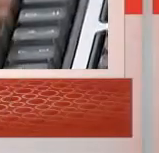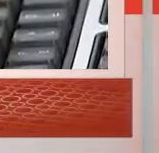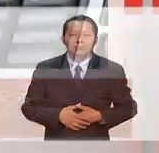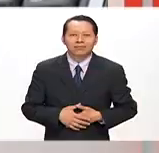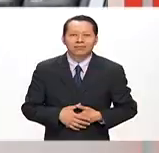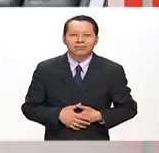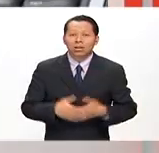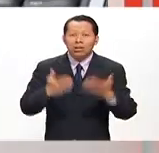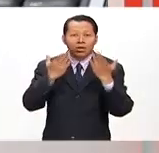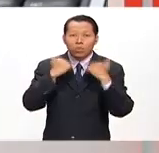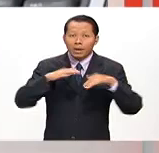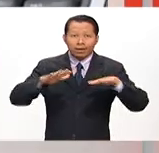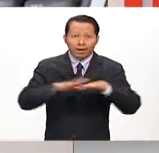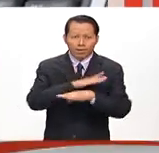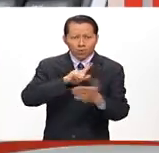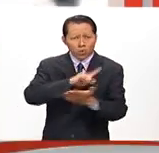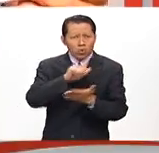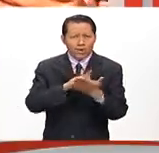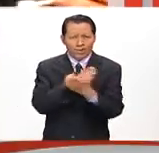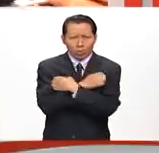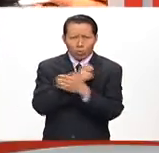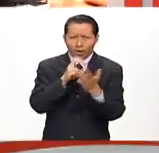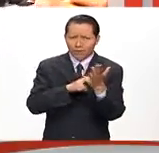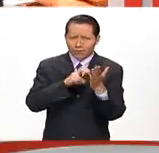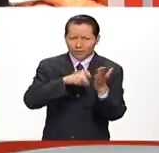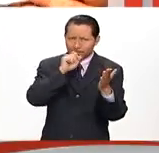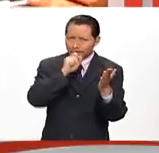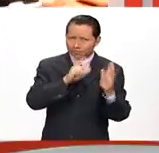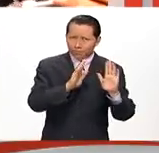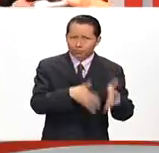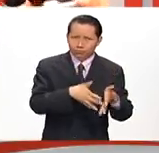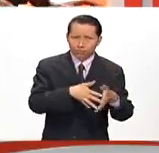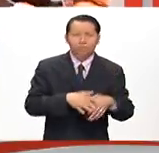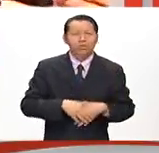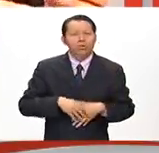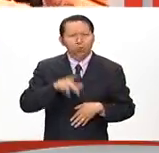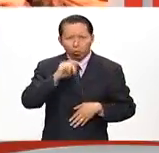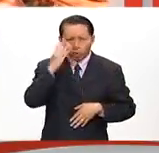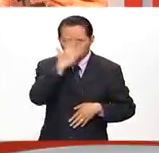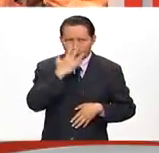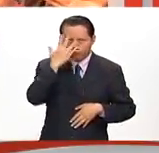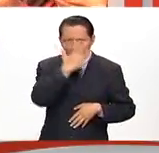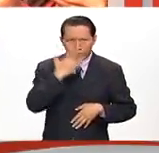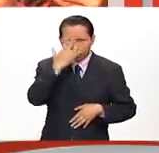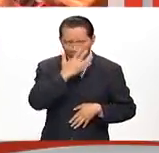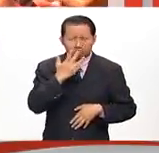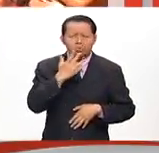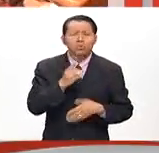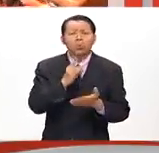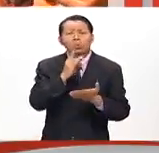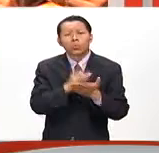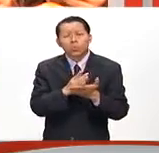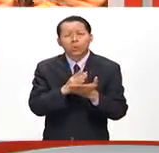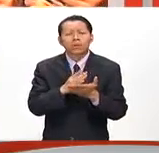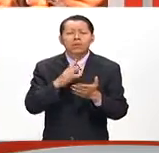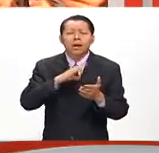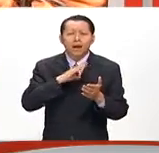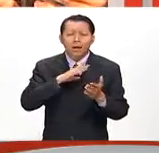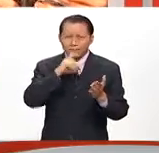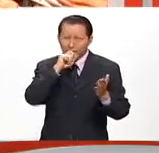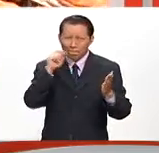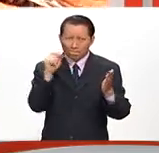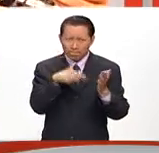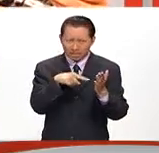No habrá cambios en la reforma educativa. No son ajustes, no se confundan, son simplemente revisar lo que la propia reforma, lo